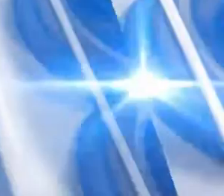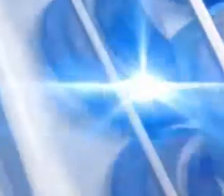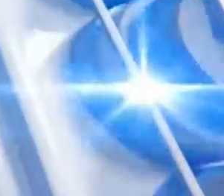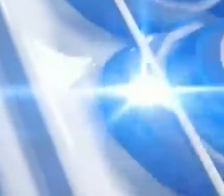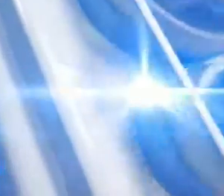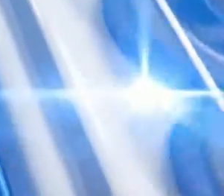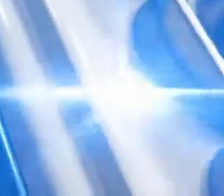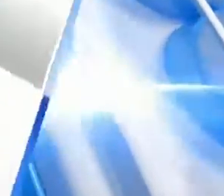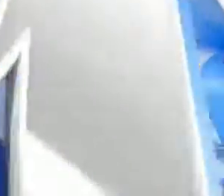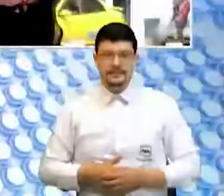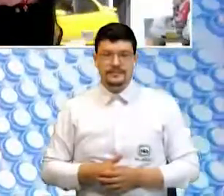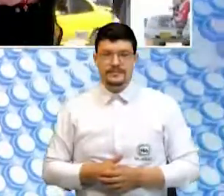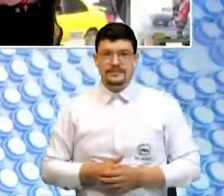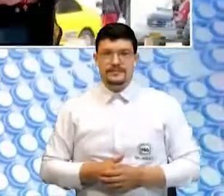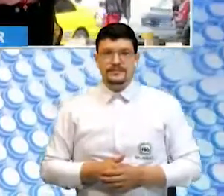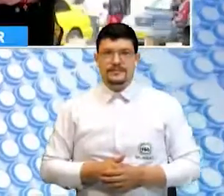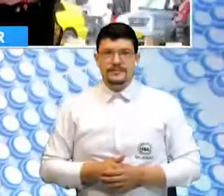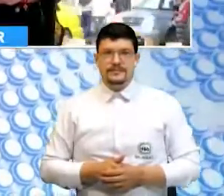detalles.